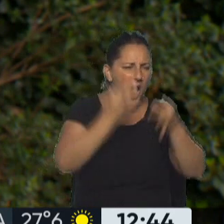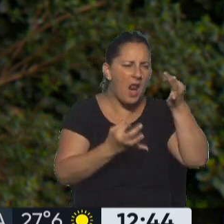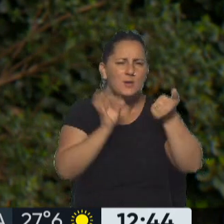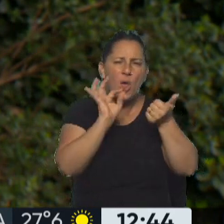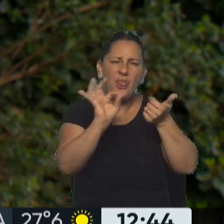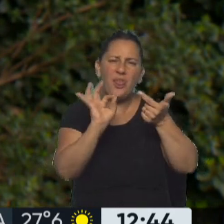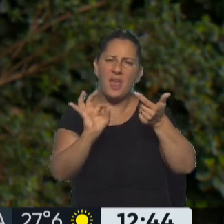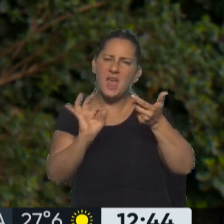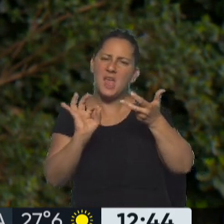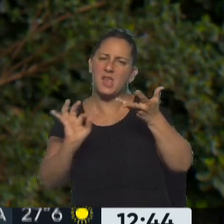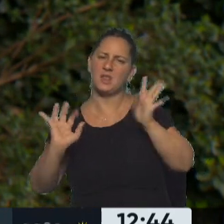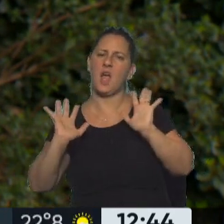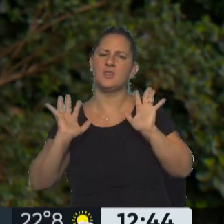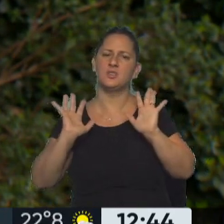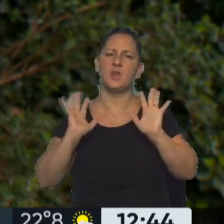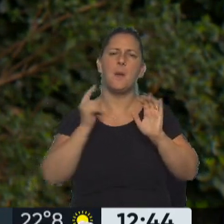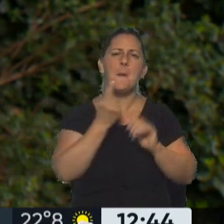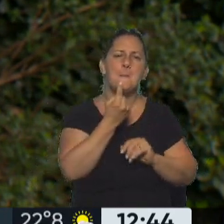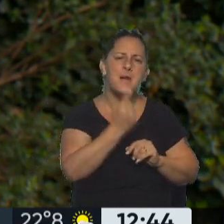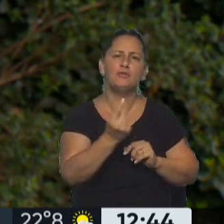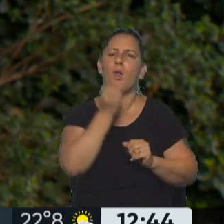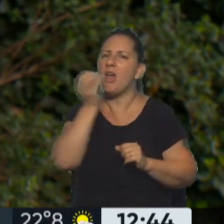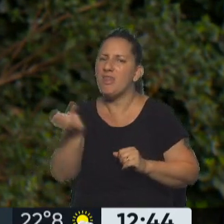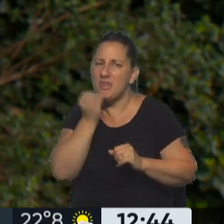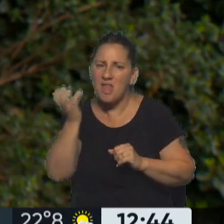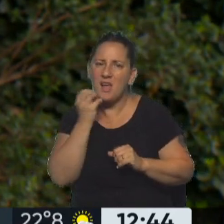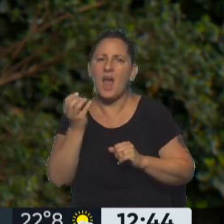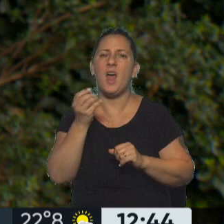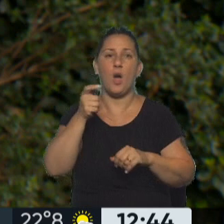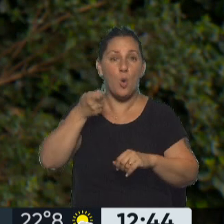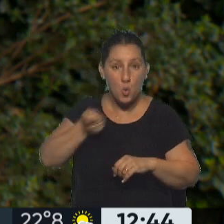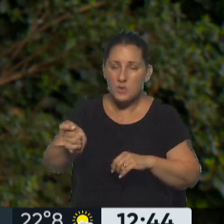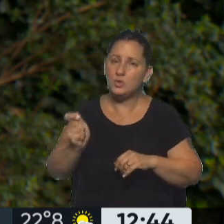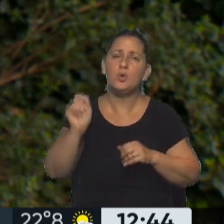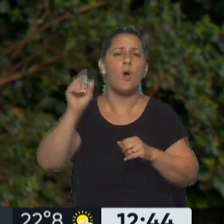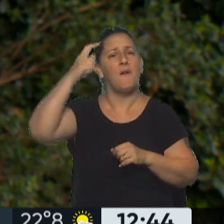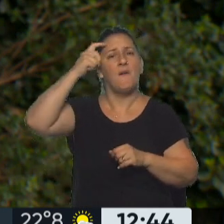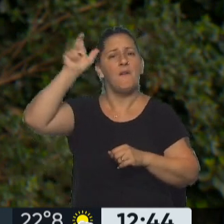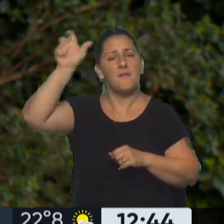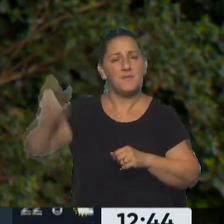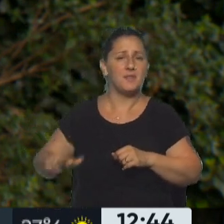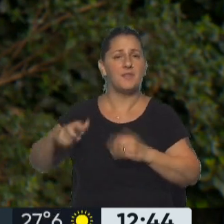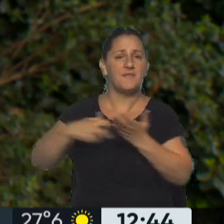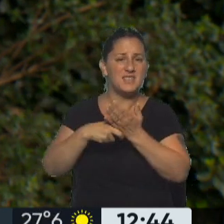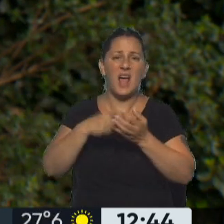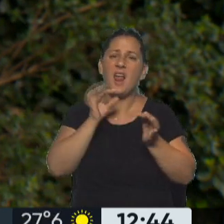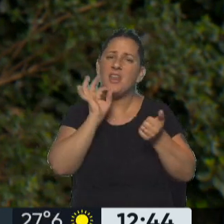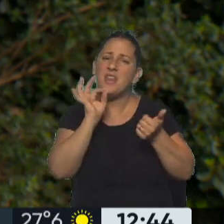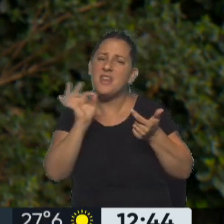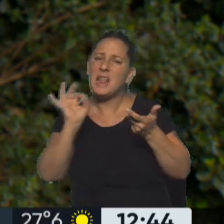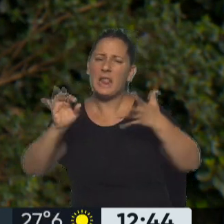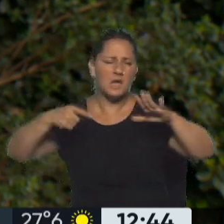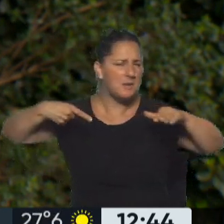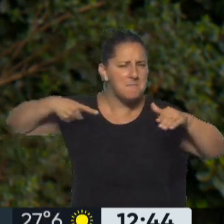racista en lo que dijo cada persona que fue a declarar en el juicio y analizó pero hasta la coma